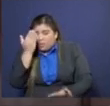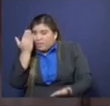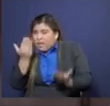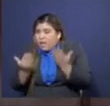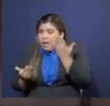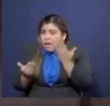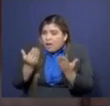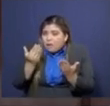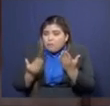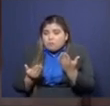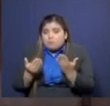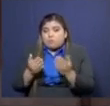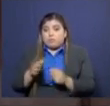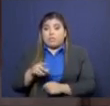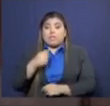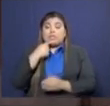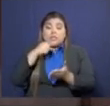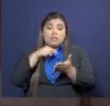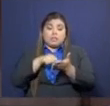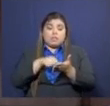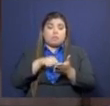tendríamos